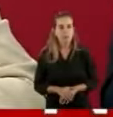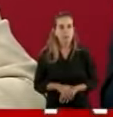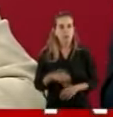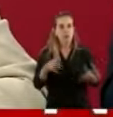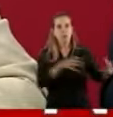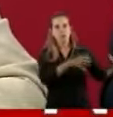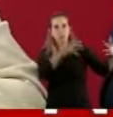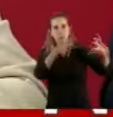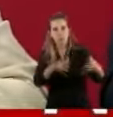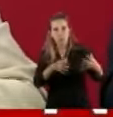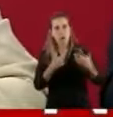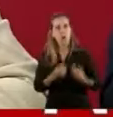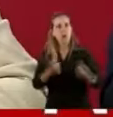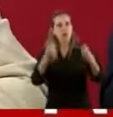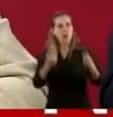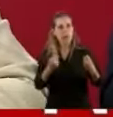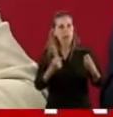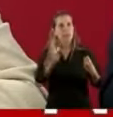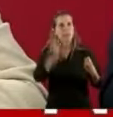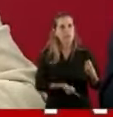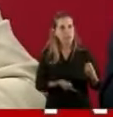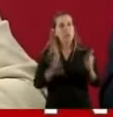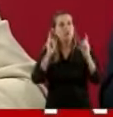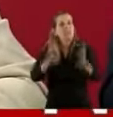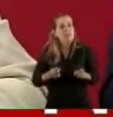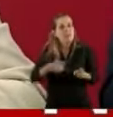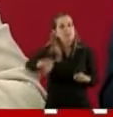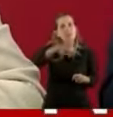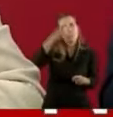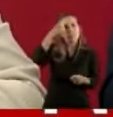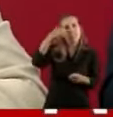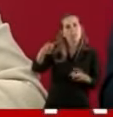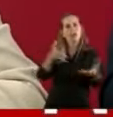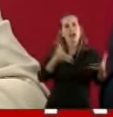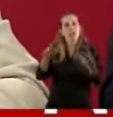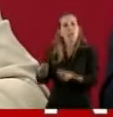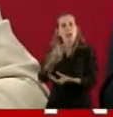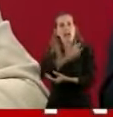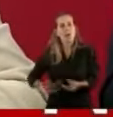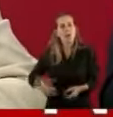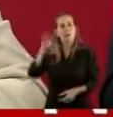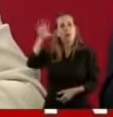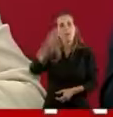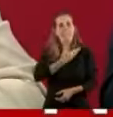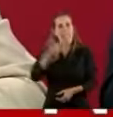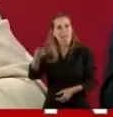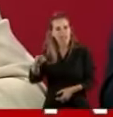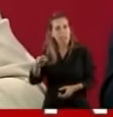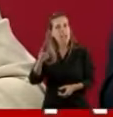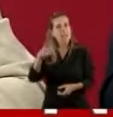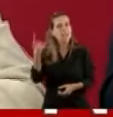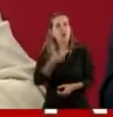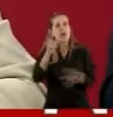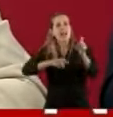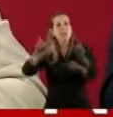venimos con fuerza, pero también venimos a ayudar al gobierno de Santa Fe y a la población de Santa